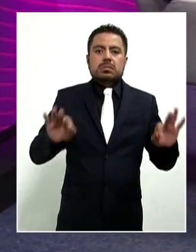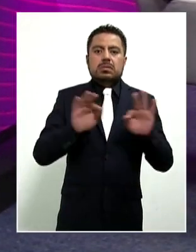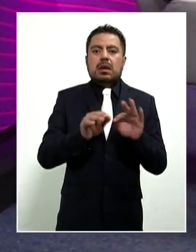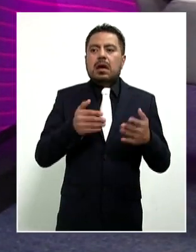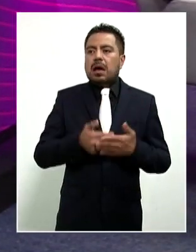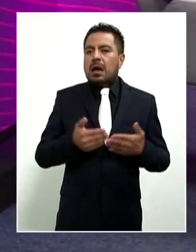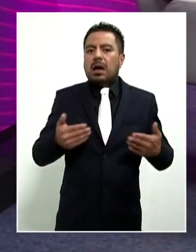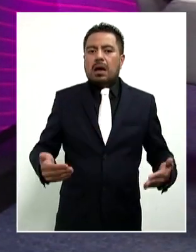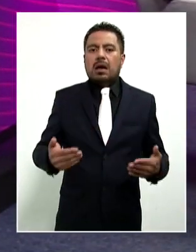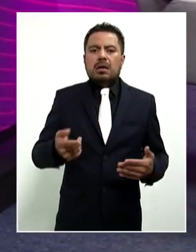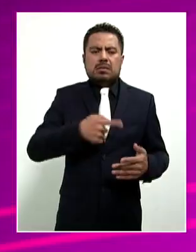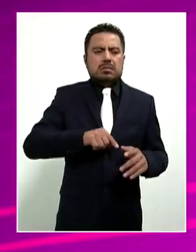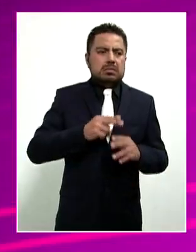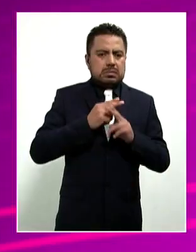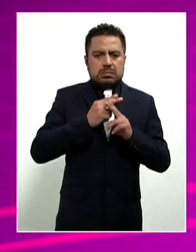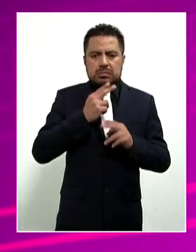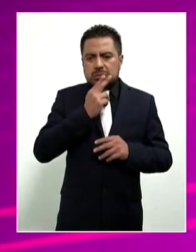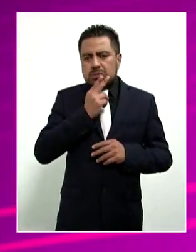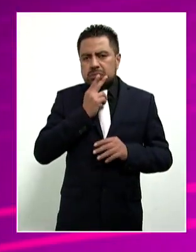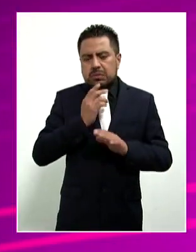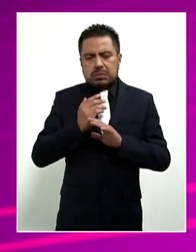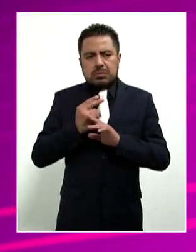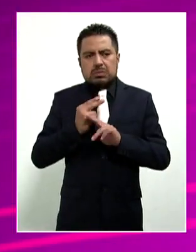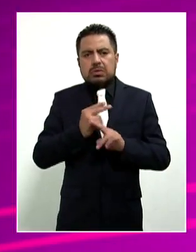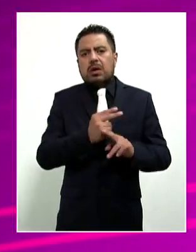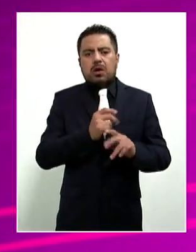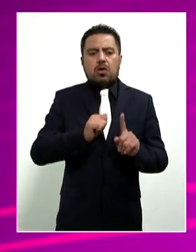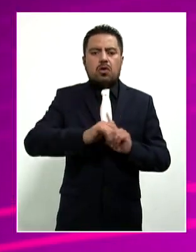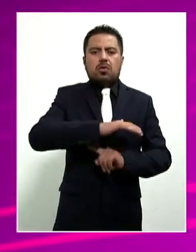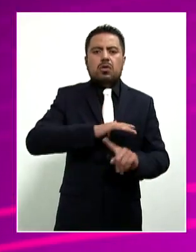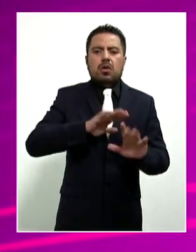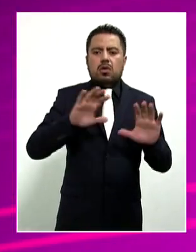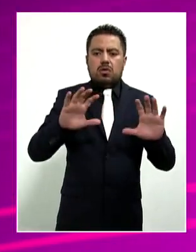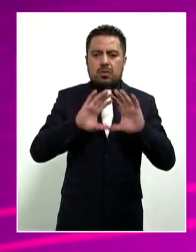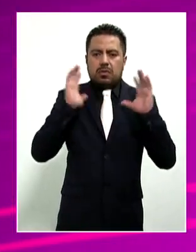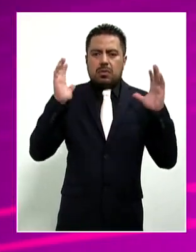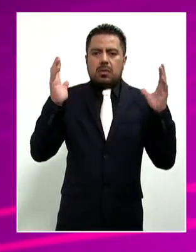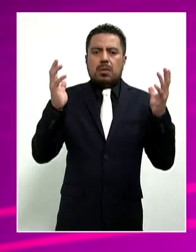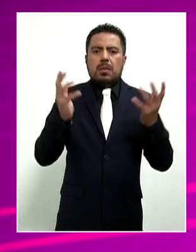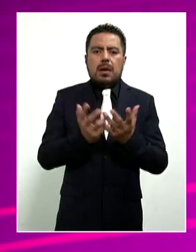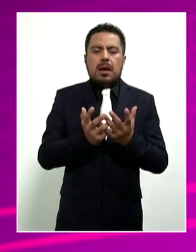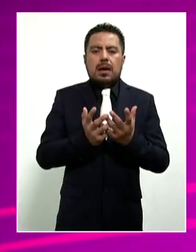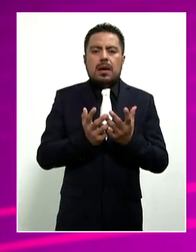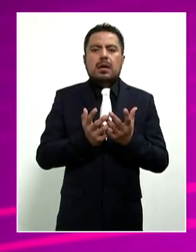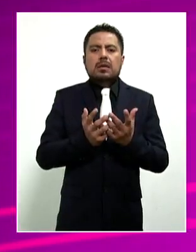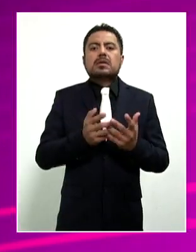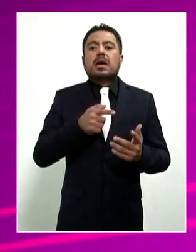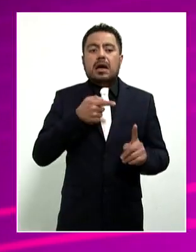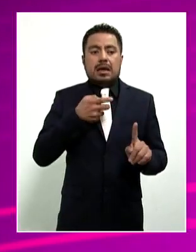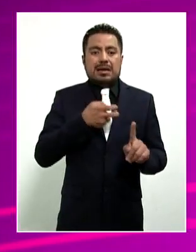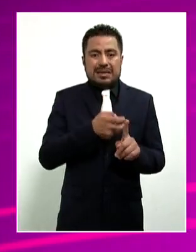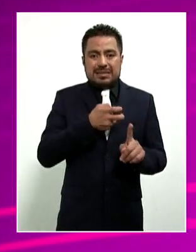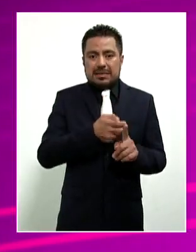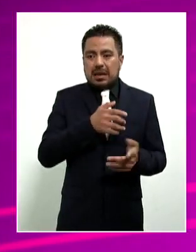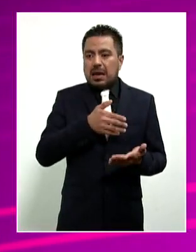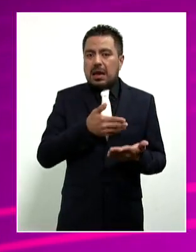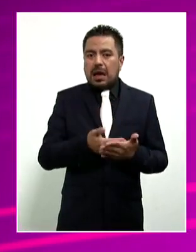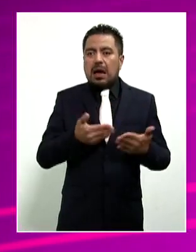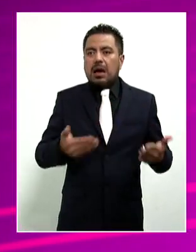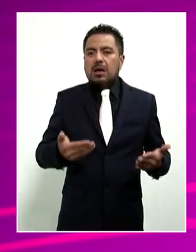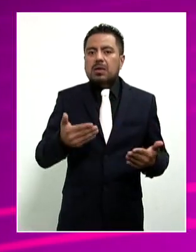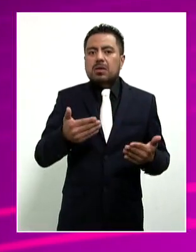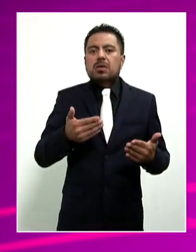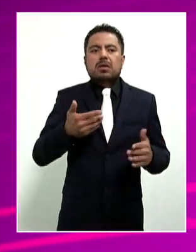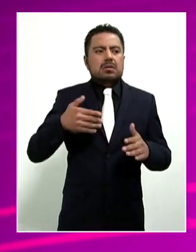que mantener eso dentro del contexto global. Y realmente aquí, aunque ha